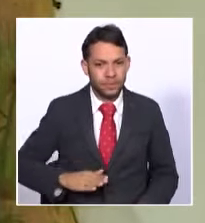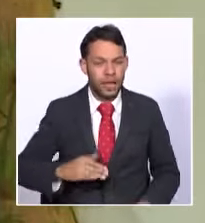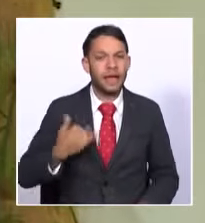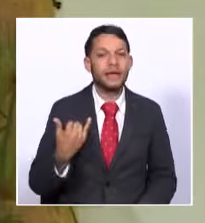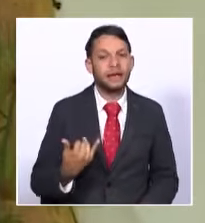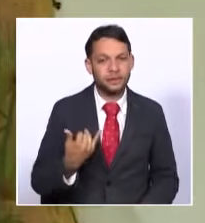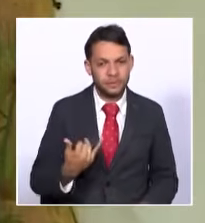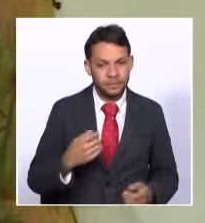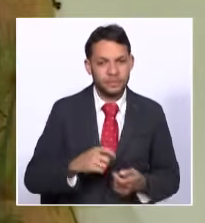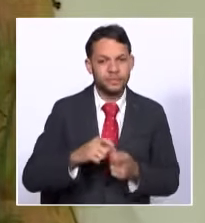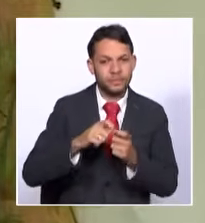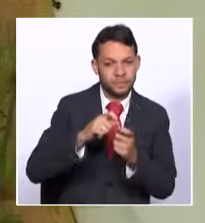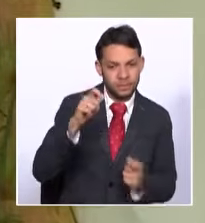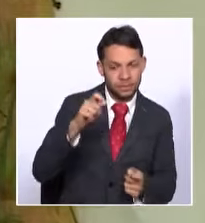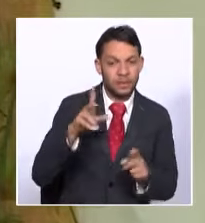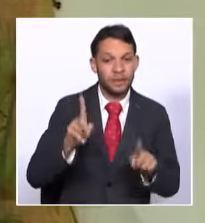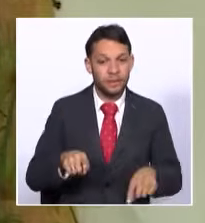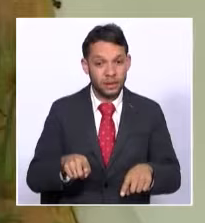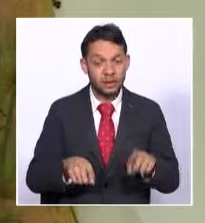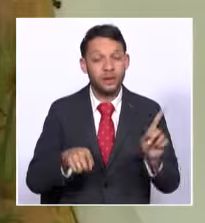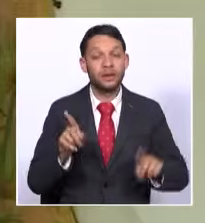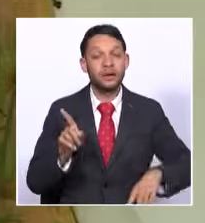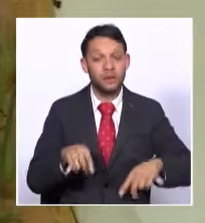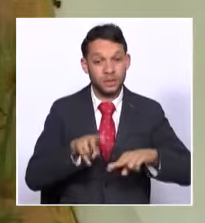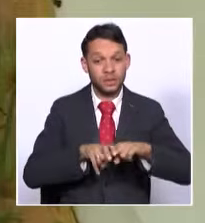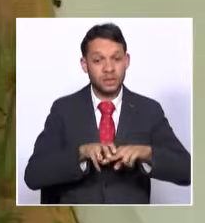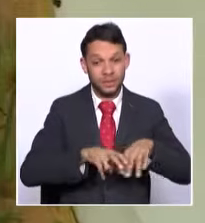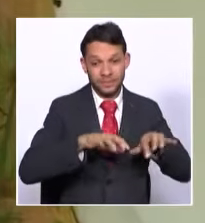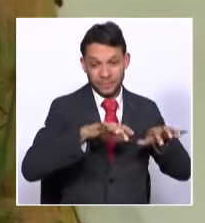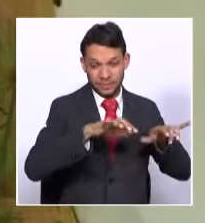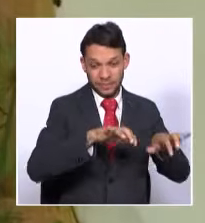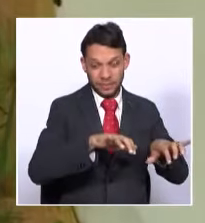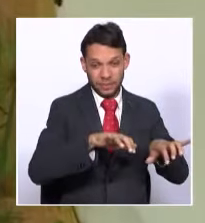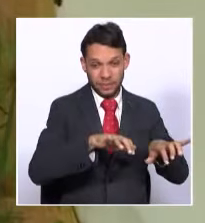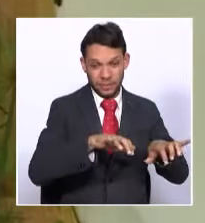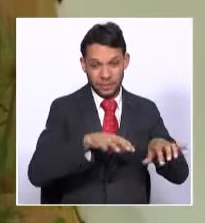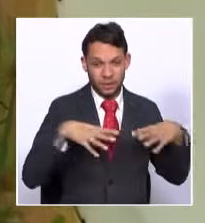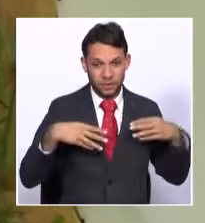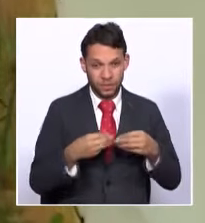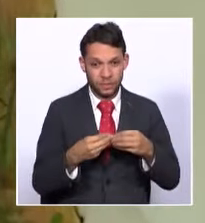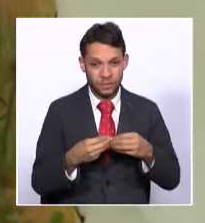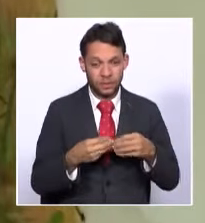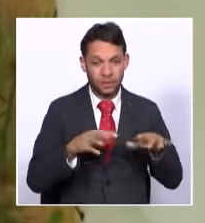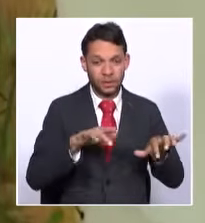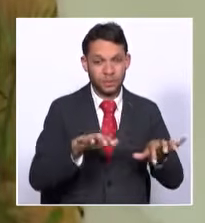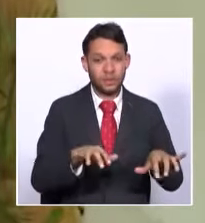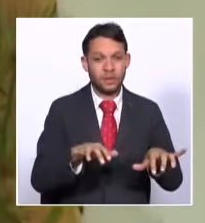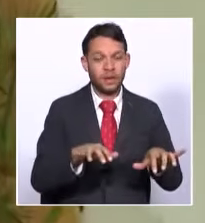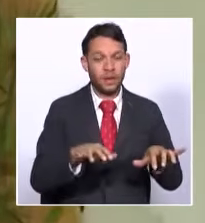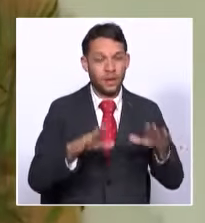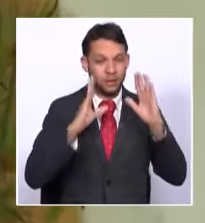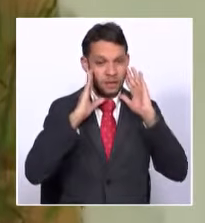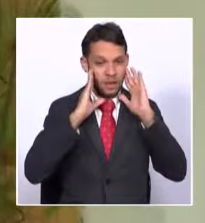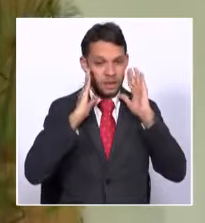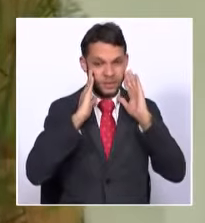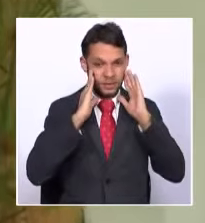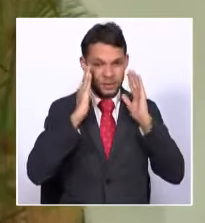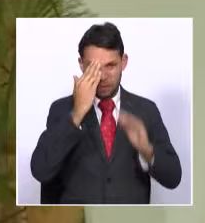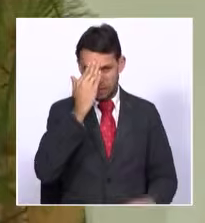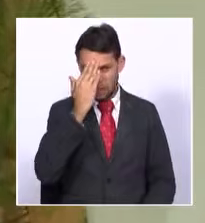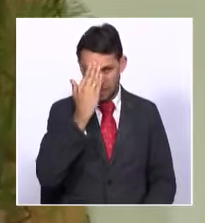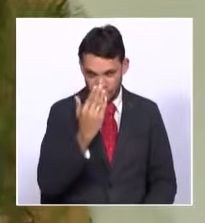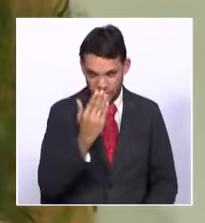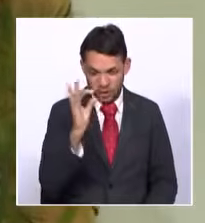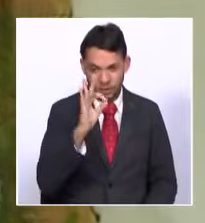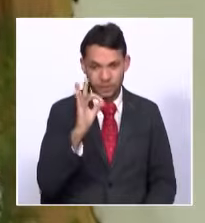las cosas. ¿Cómo nos sentamos las personas que están en el escritorio? ¿Será que tiramos la cabeza hacia adelante? ¿Será que sacamos lo que